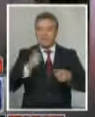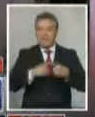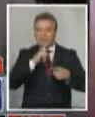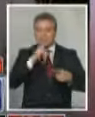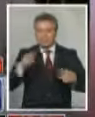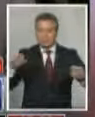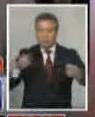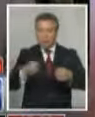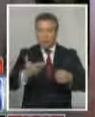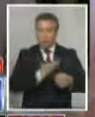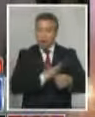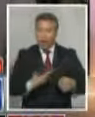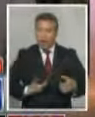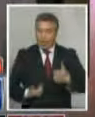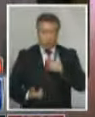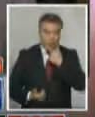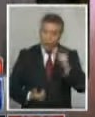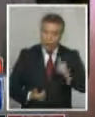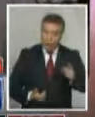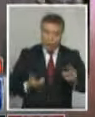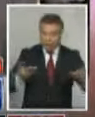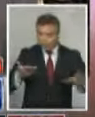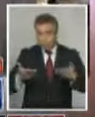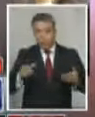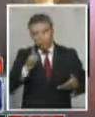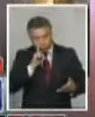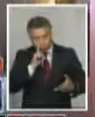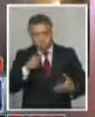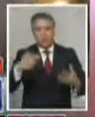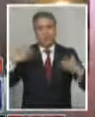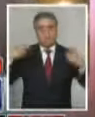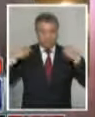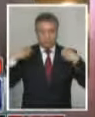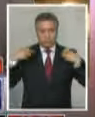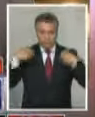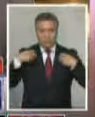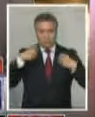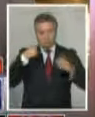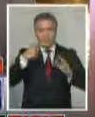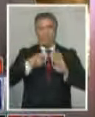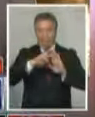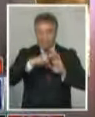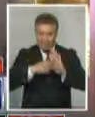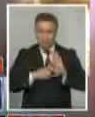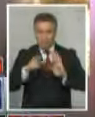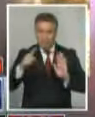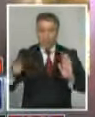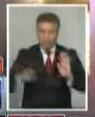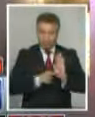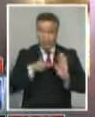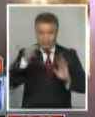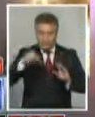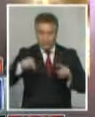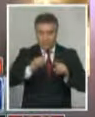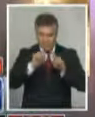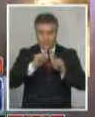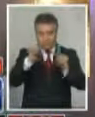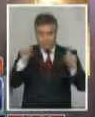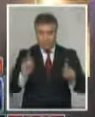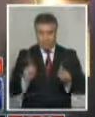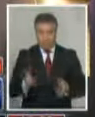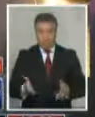Por eso hay una responsabilidad clara en lo que es la reforma tributaria en esta incertidumbre.